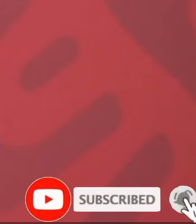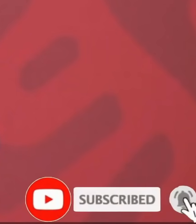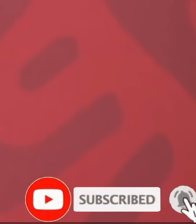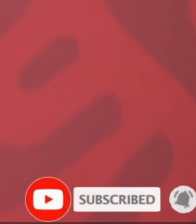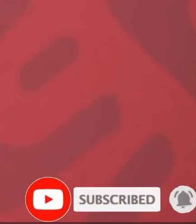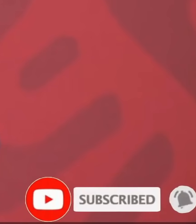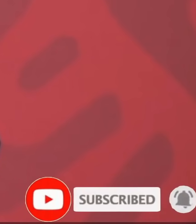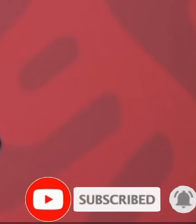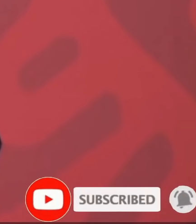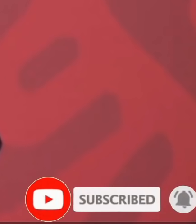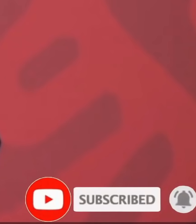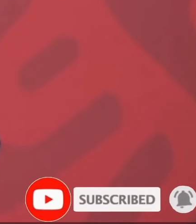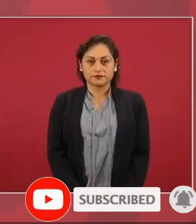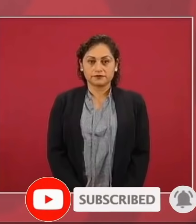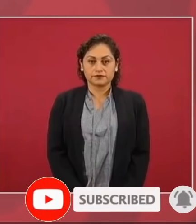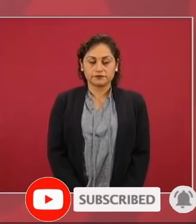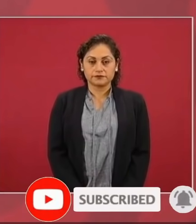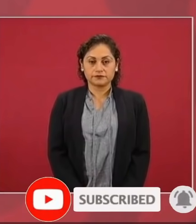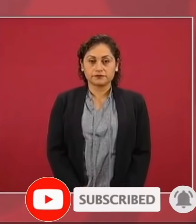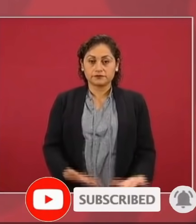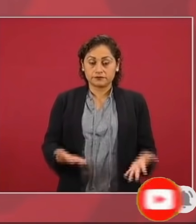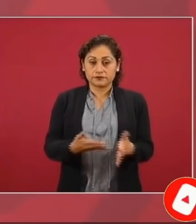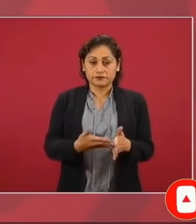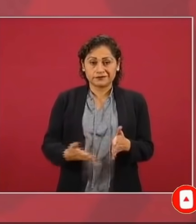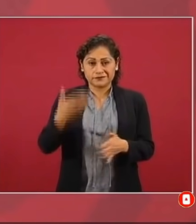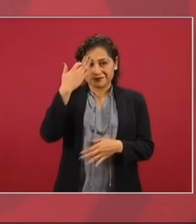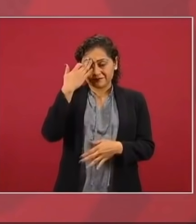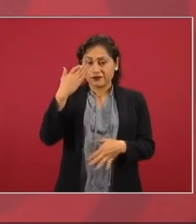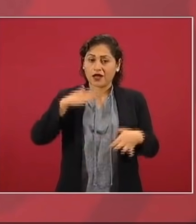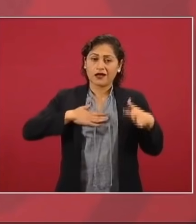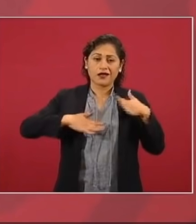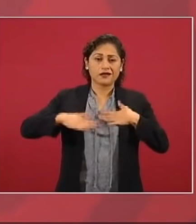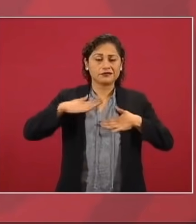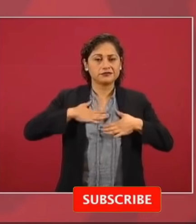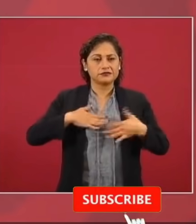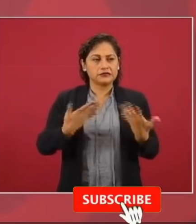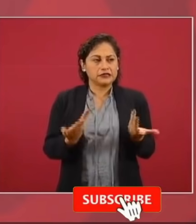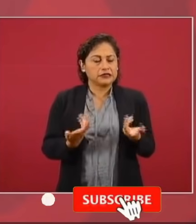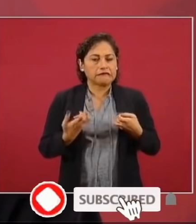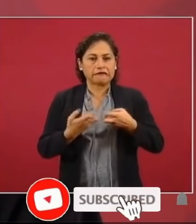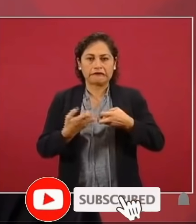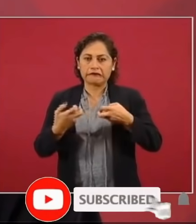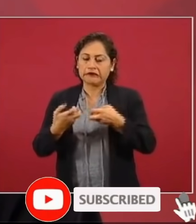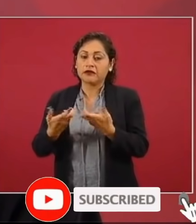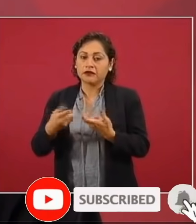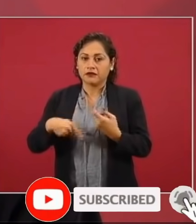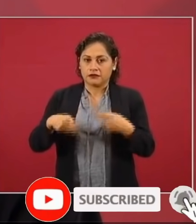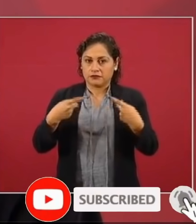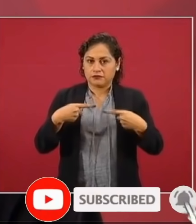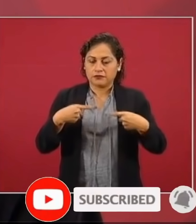por la fatiga, por la presión, por el trabajo, salvando